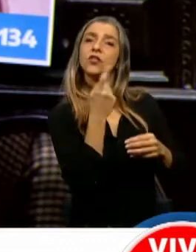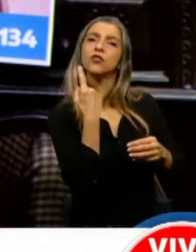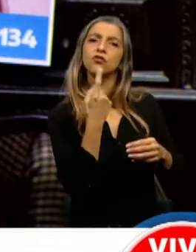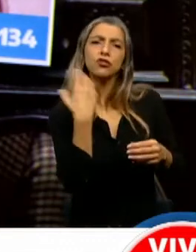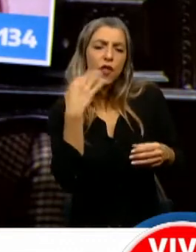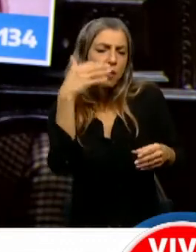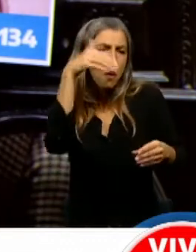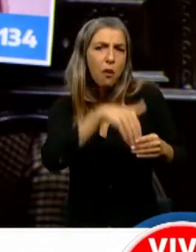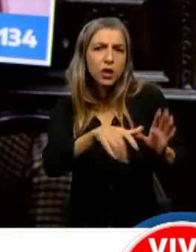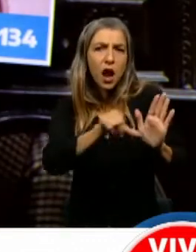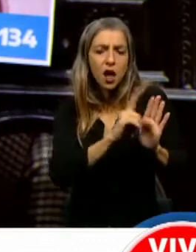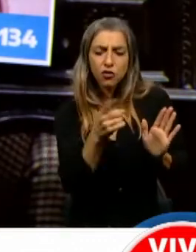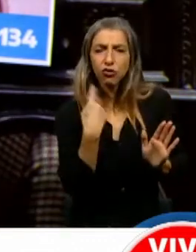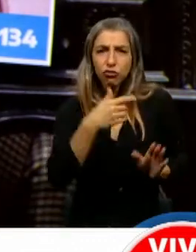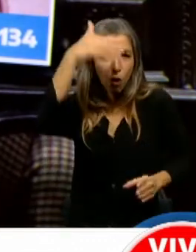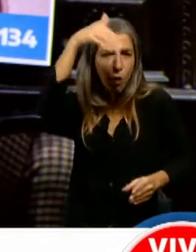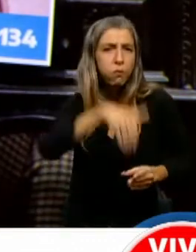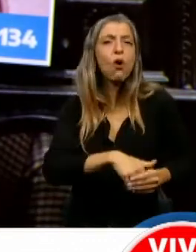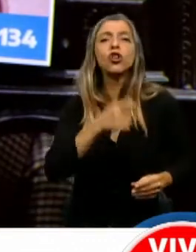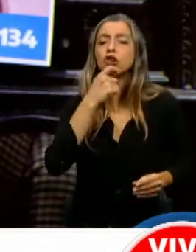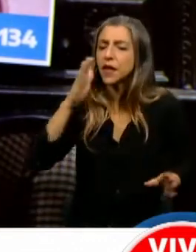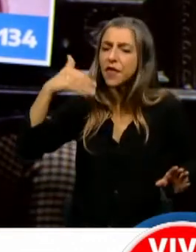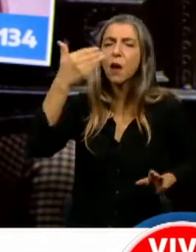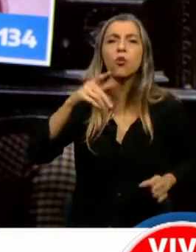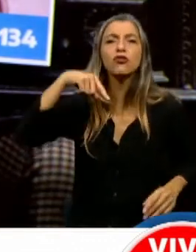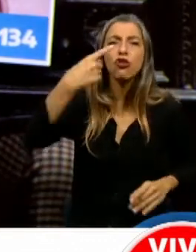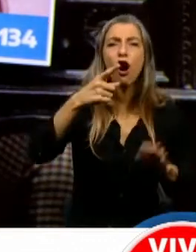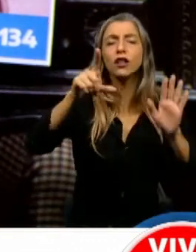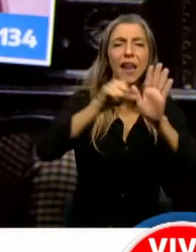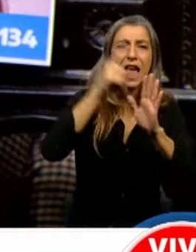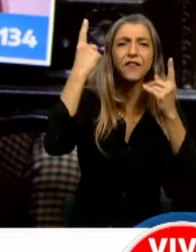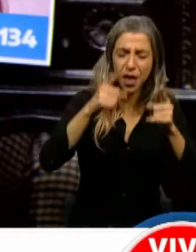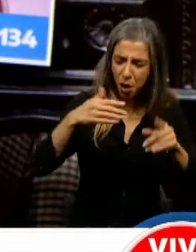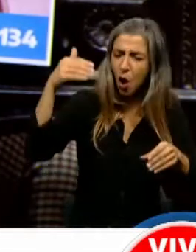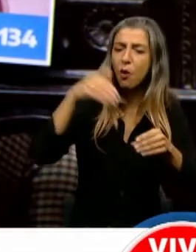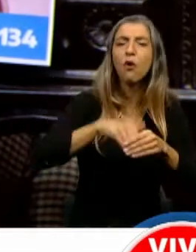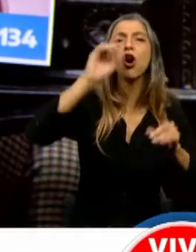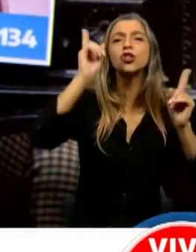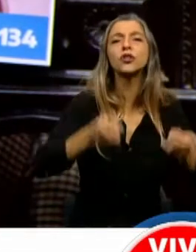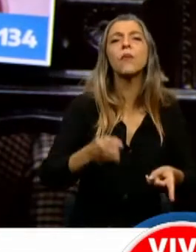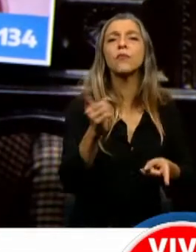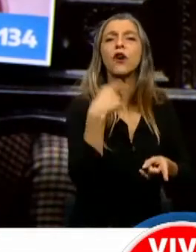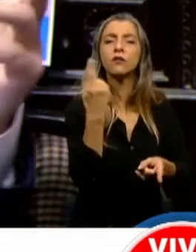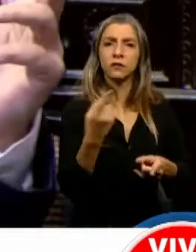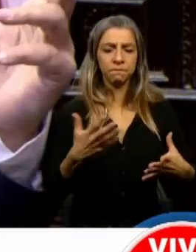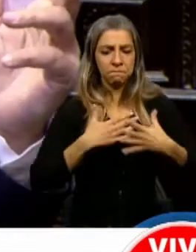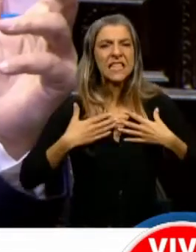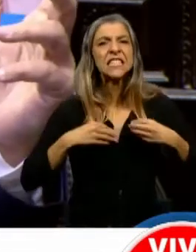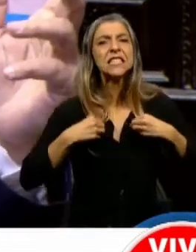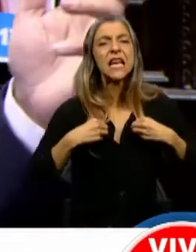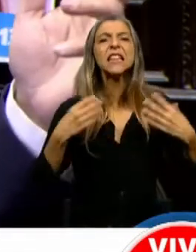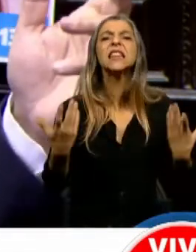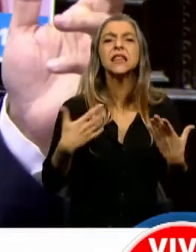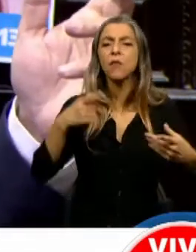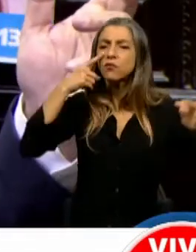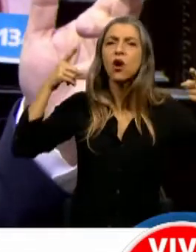votamos. Si tenemos que votar después otra ley, la vamos a votar, porque siempre lo hacemos con un sentimiento de beneficiar